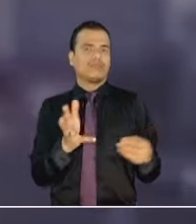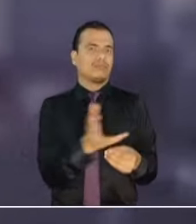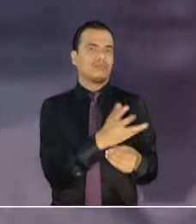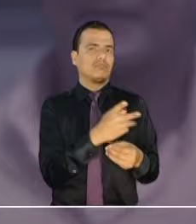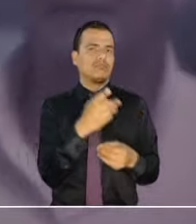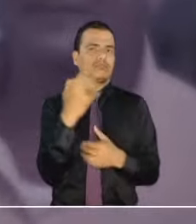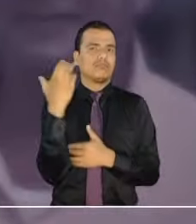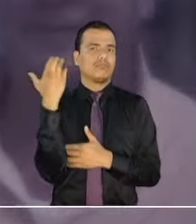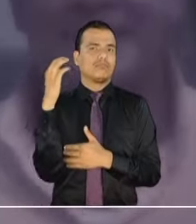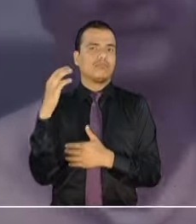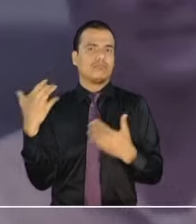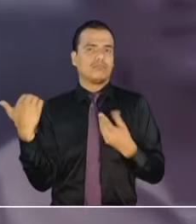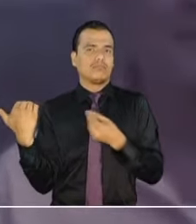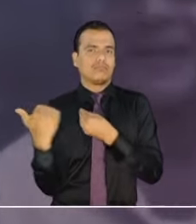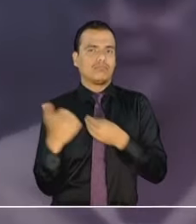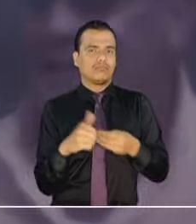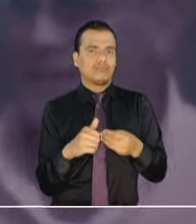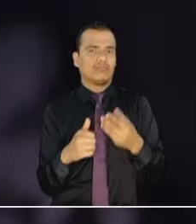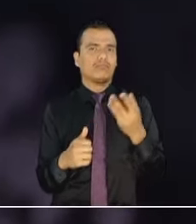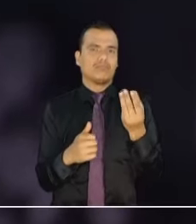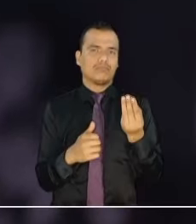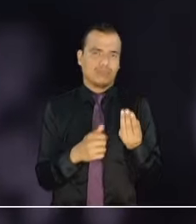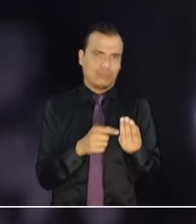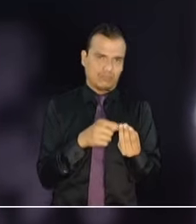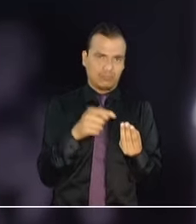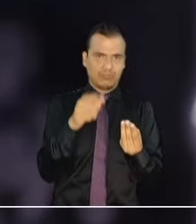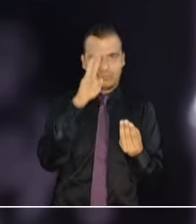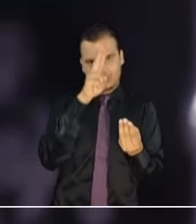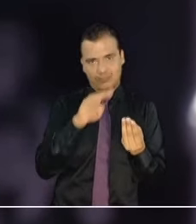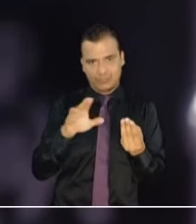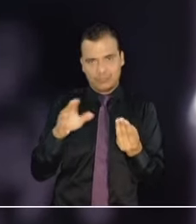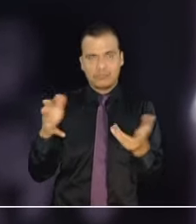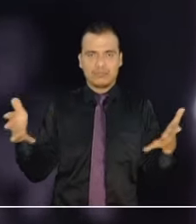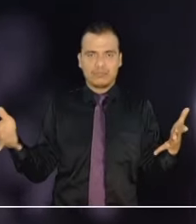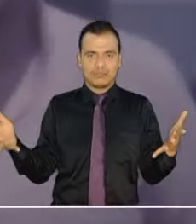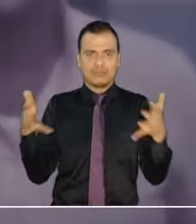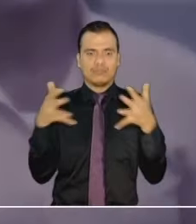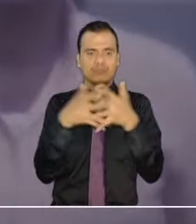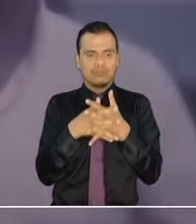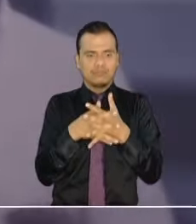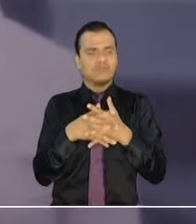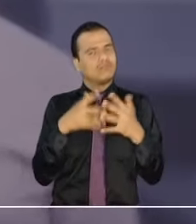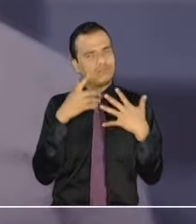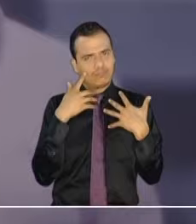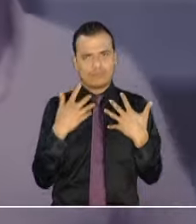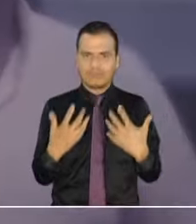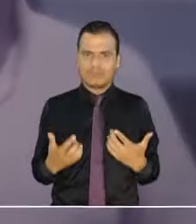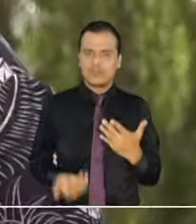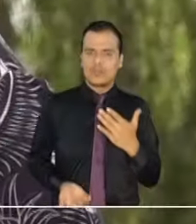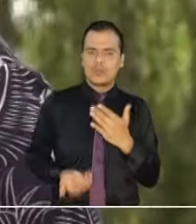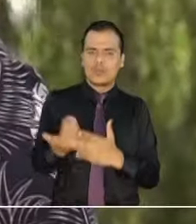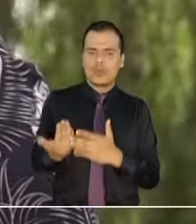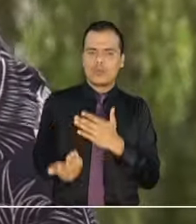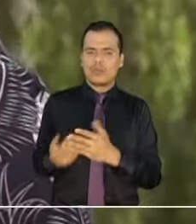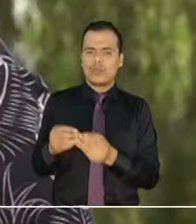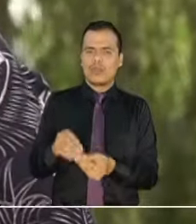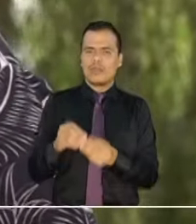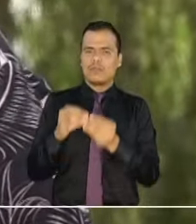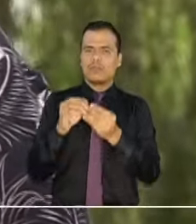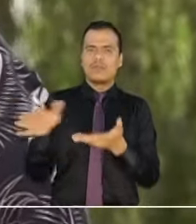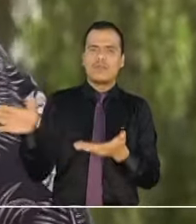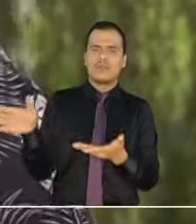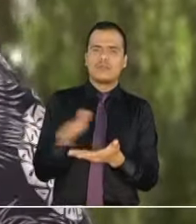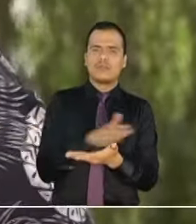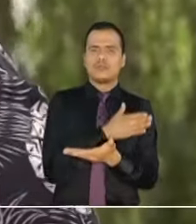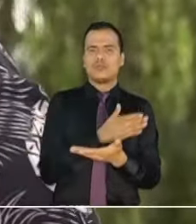de Hermes Manyoma, de Henry Manyoma y de Wilson Manyoma, con la intención de generar nuevos sonidos, preservar un legado cultural de más de 50 años